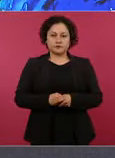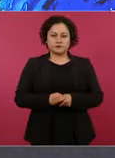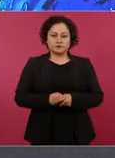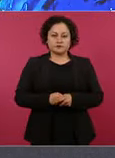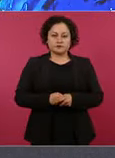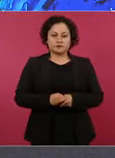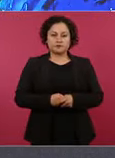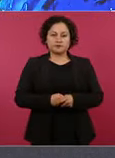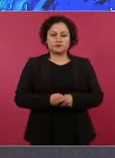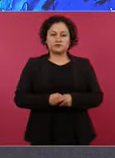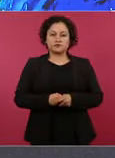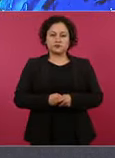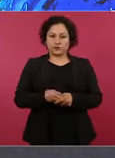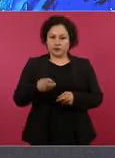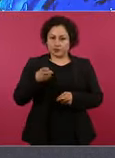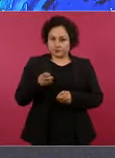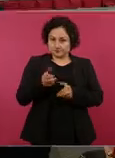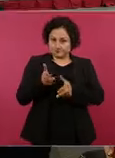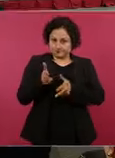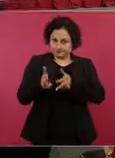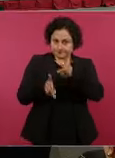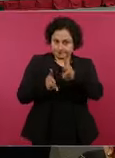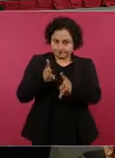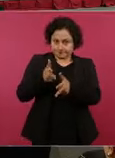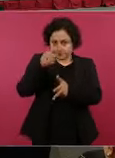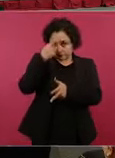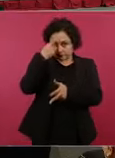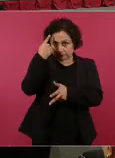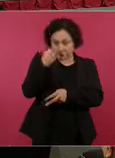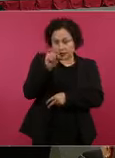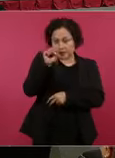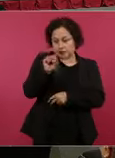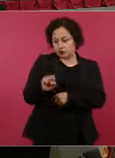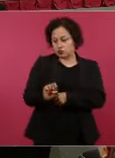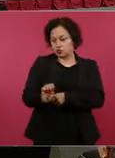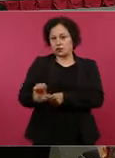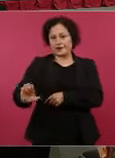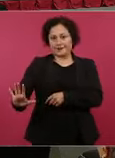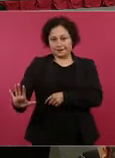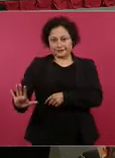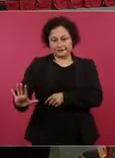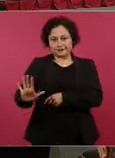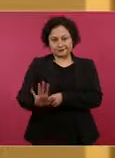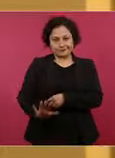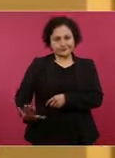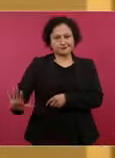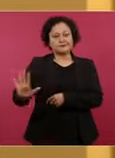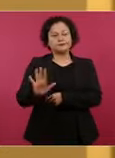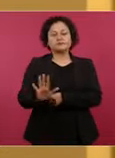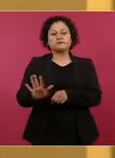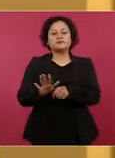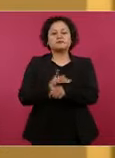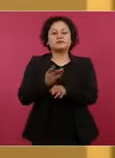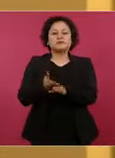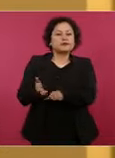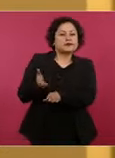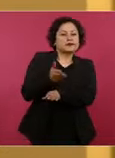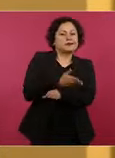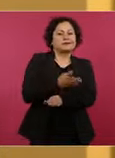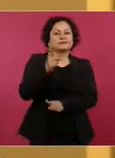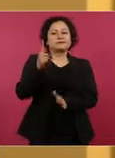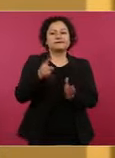Se proyectó el ferrocarril del sureste, porque antes del ferrocarril, antes de